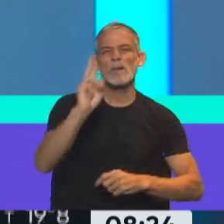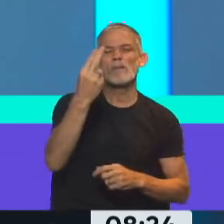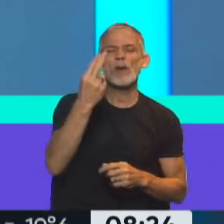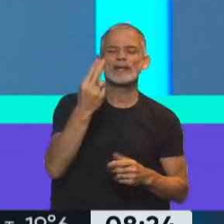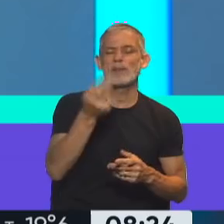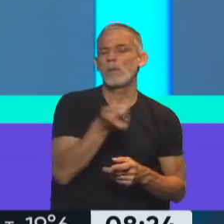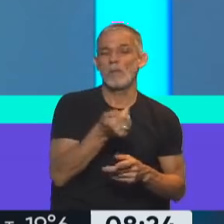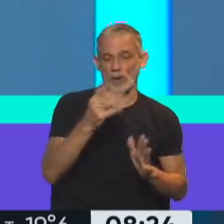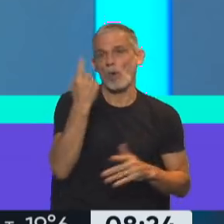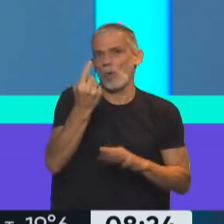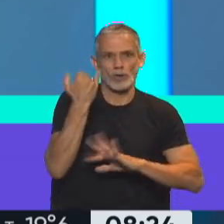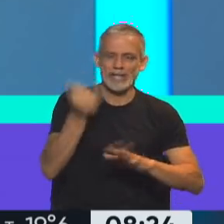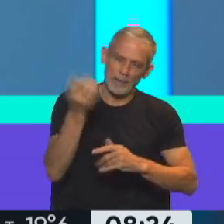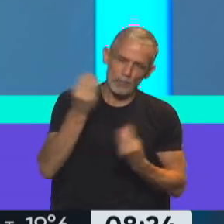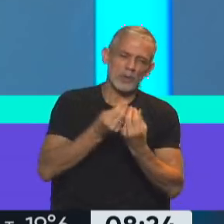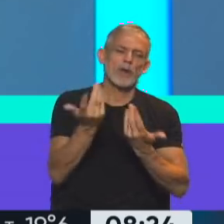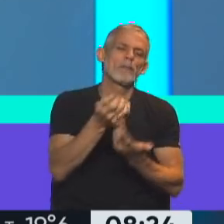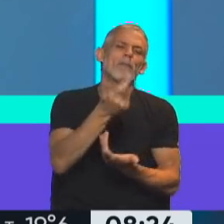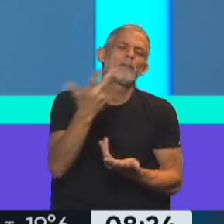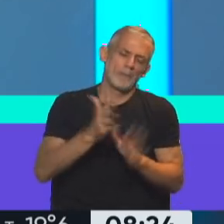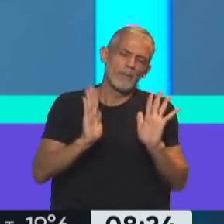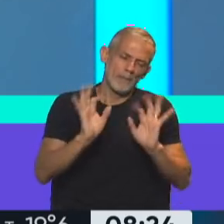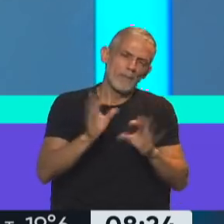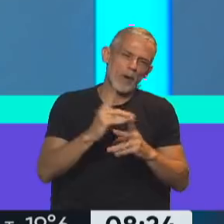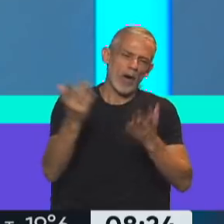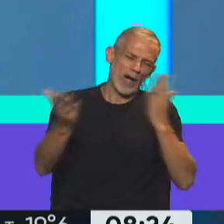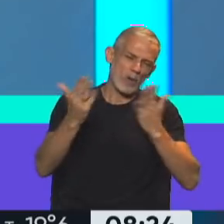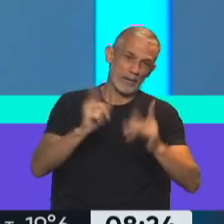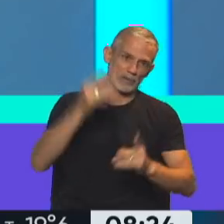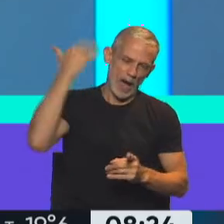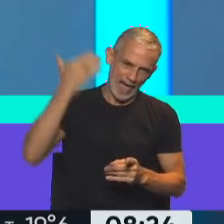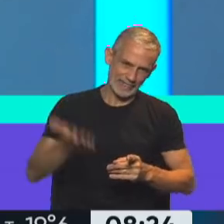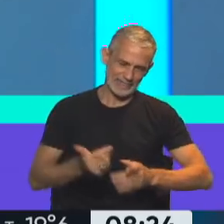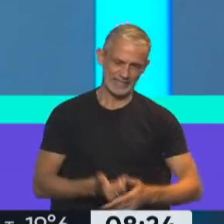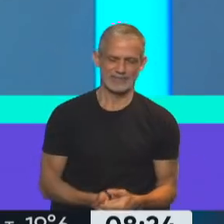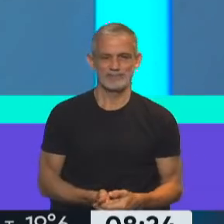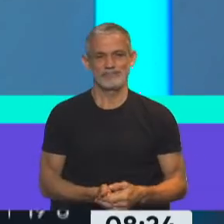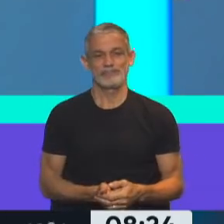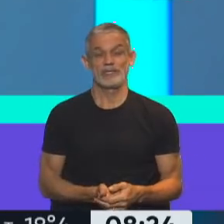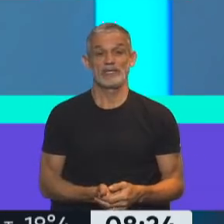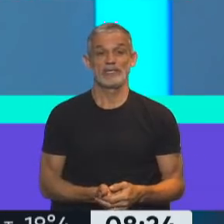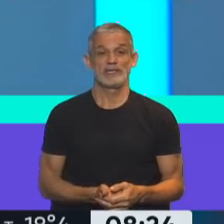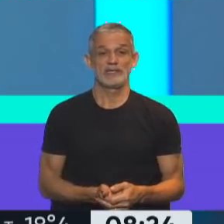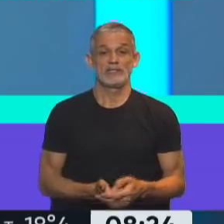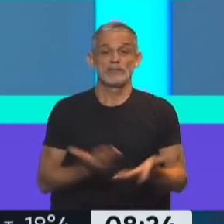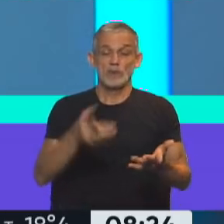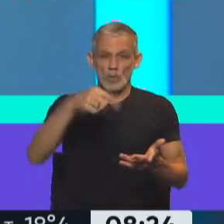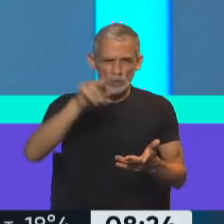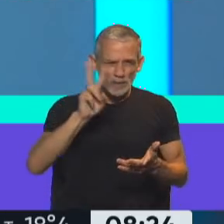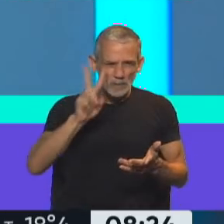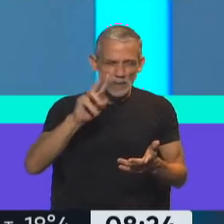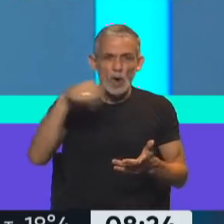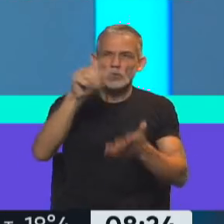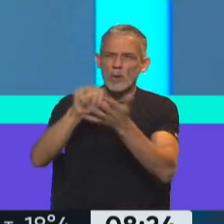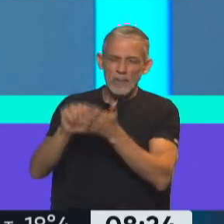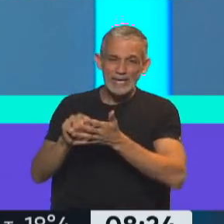muchas, ¿no? Uno ya es mucha, pero son pocas relativas a lo que ha ocurrido. Y ustedes miran en otros